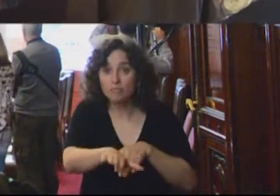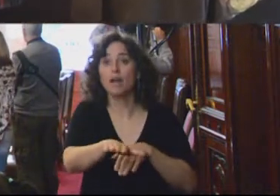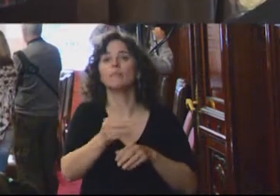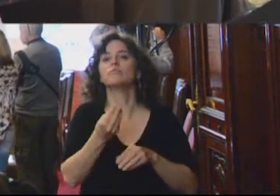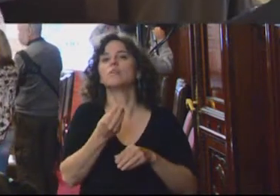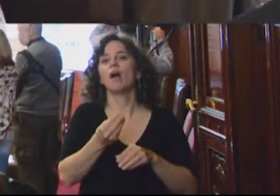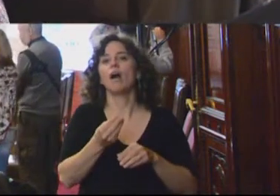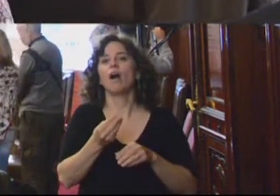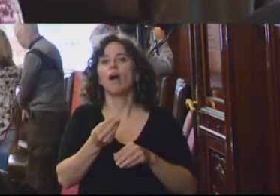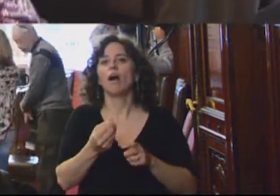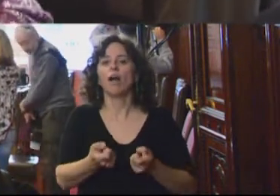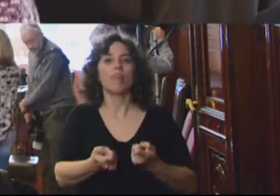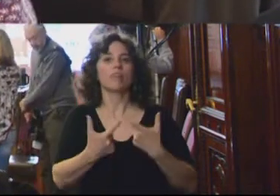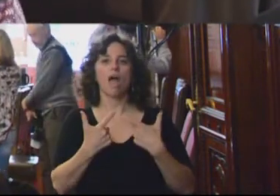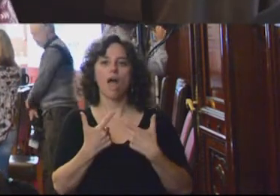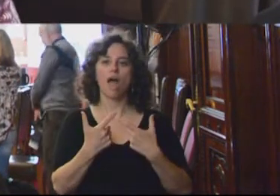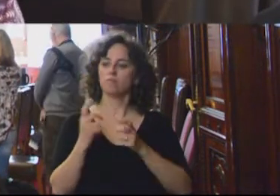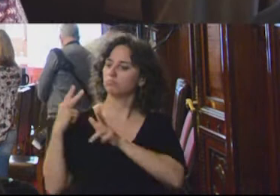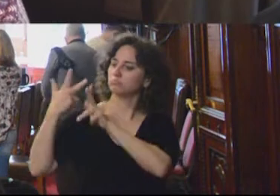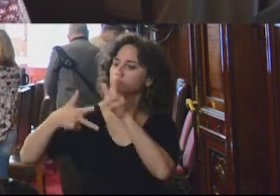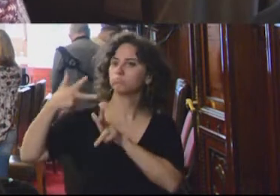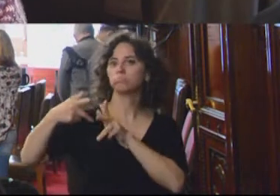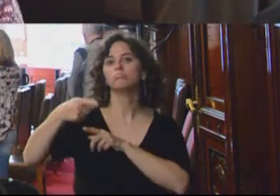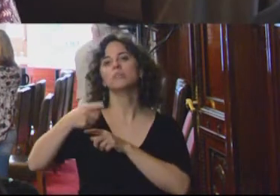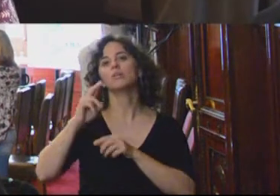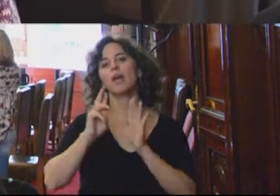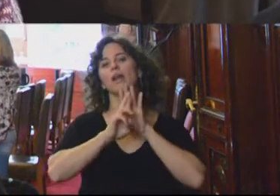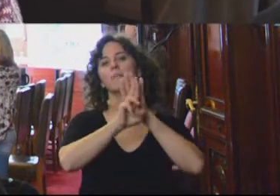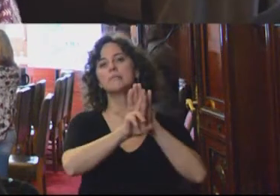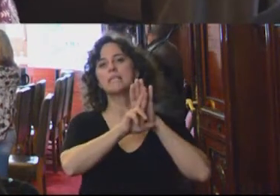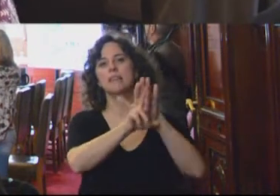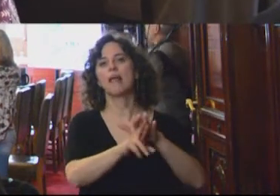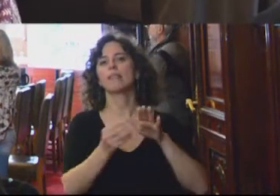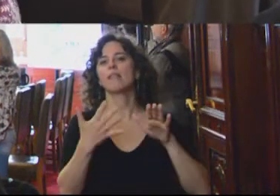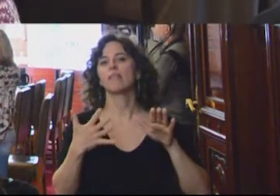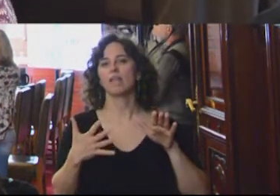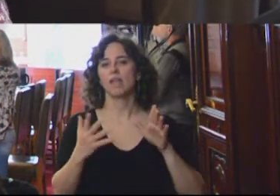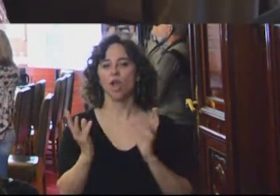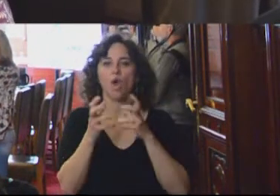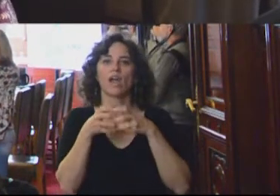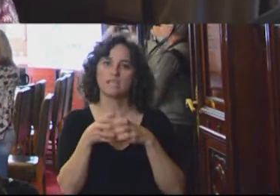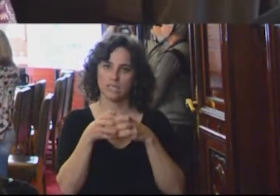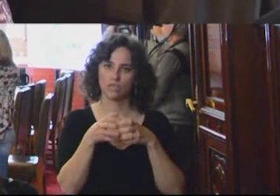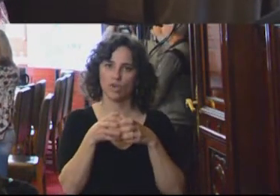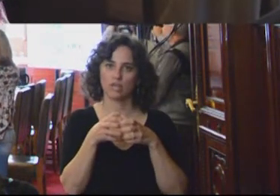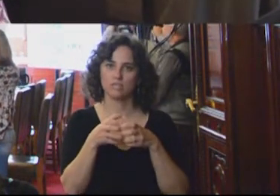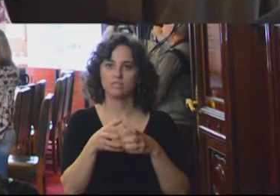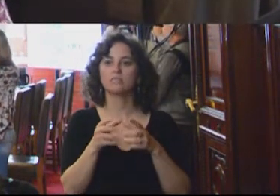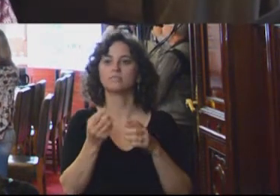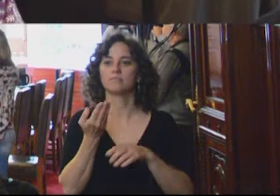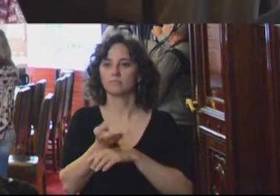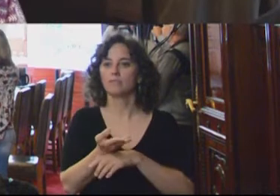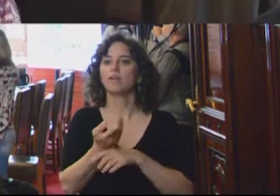a concederle la palabra a los representantes de las organizaciones